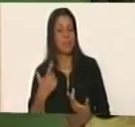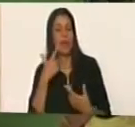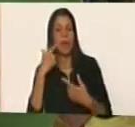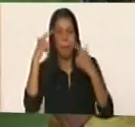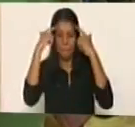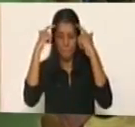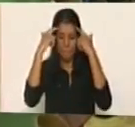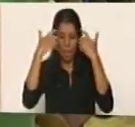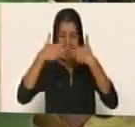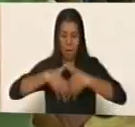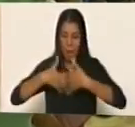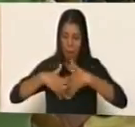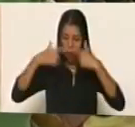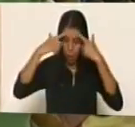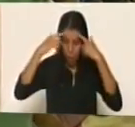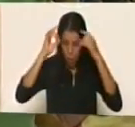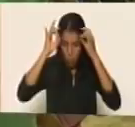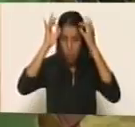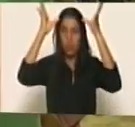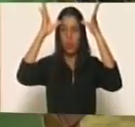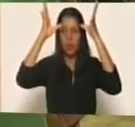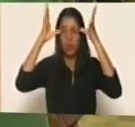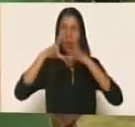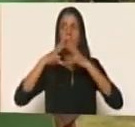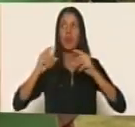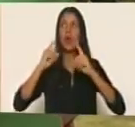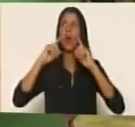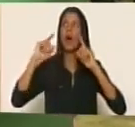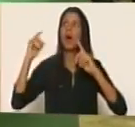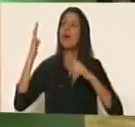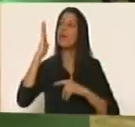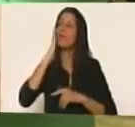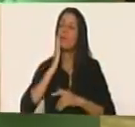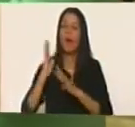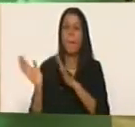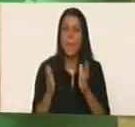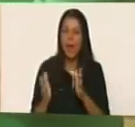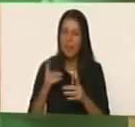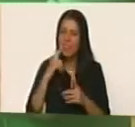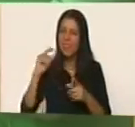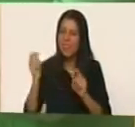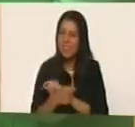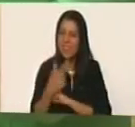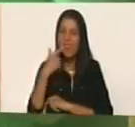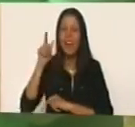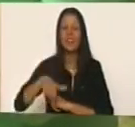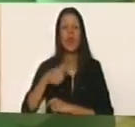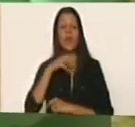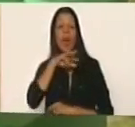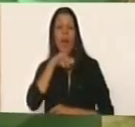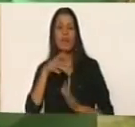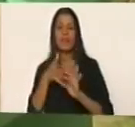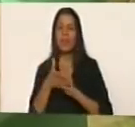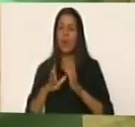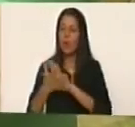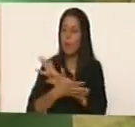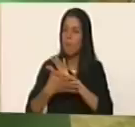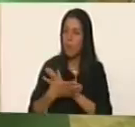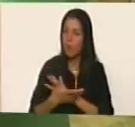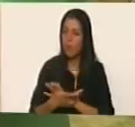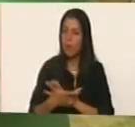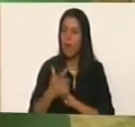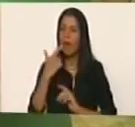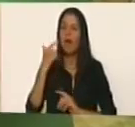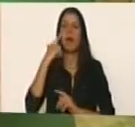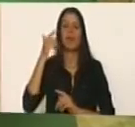cada uno, porque sin crisis todo viento es caricia. Hablar de crisis es promoverla y callar en la crisis es exaltar